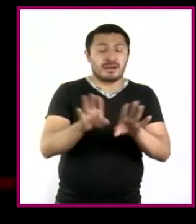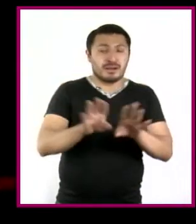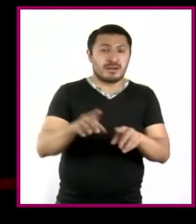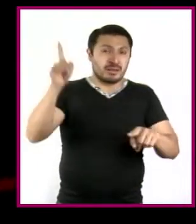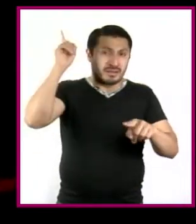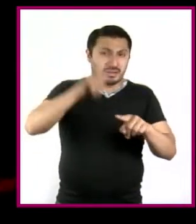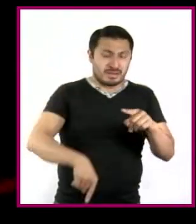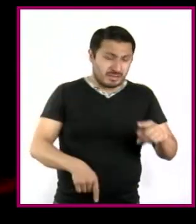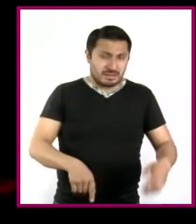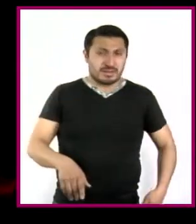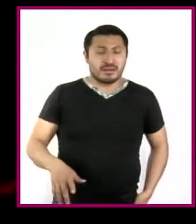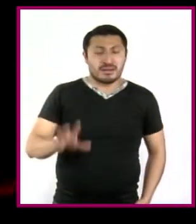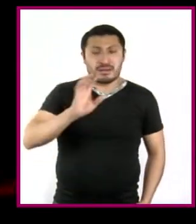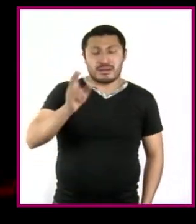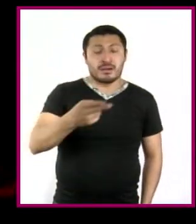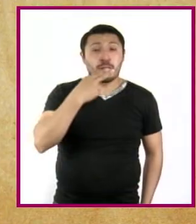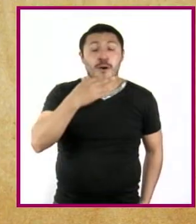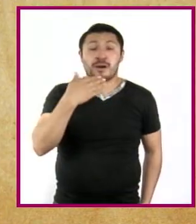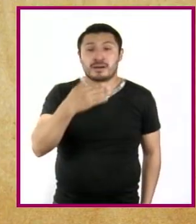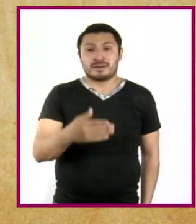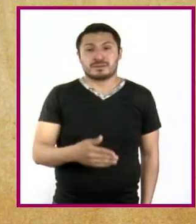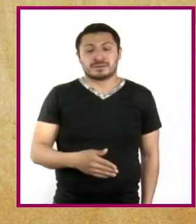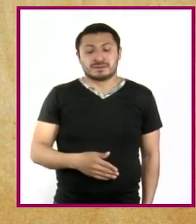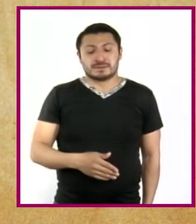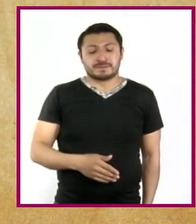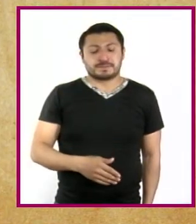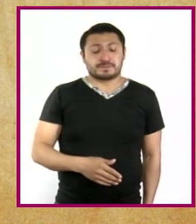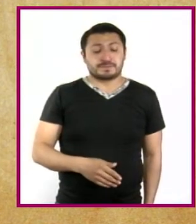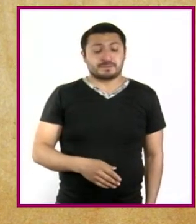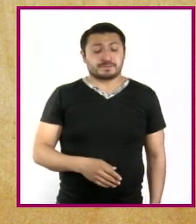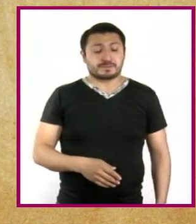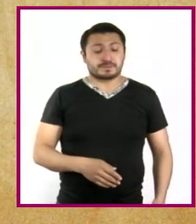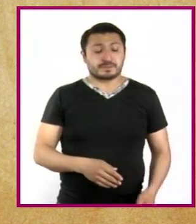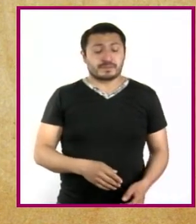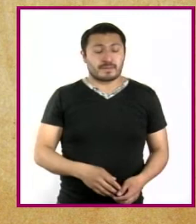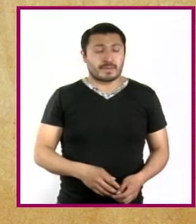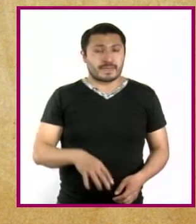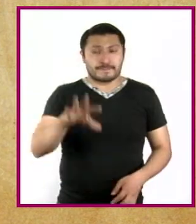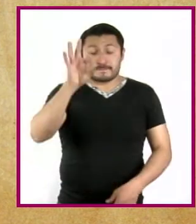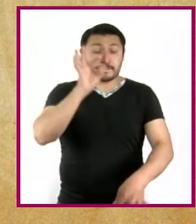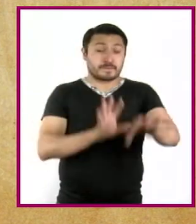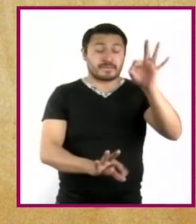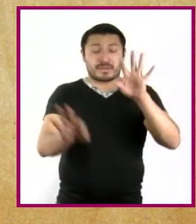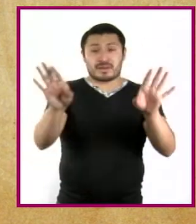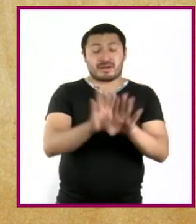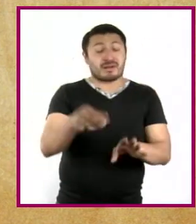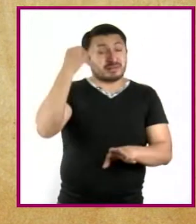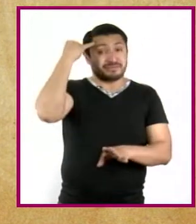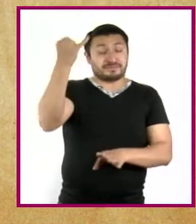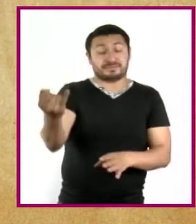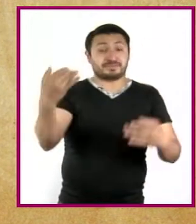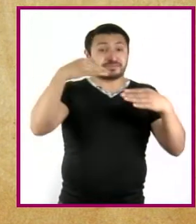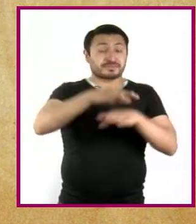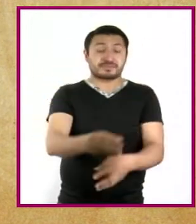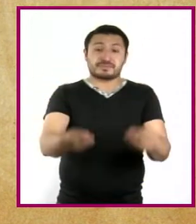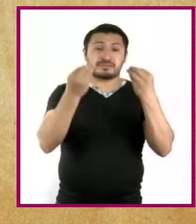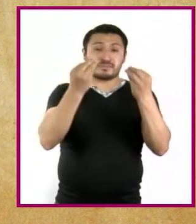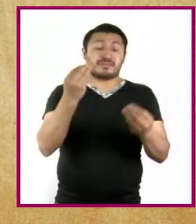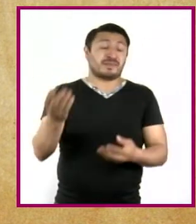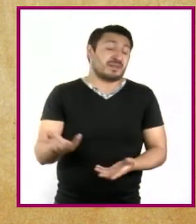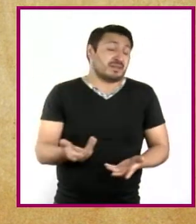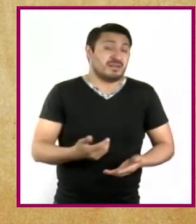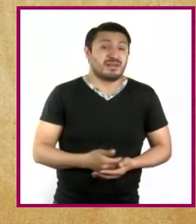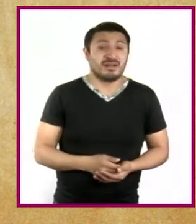hora de la puesta en práctica. Su selectividad se ve determinada ideológicamente con demasiada